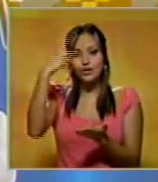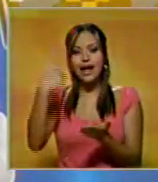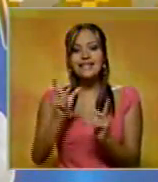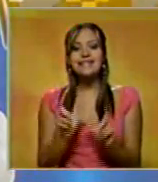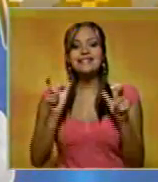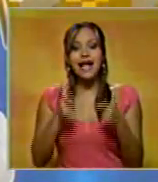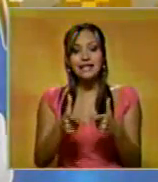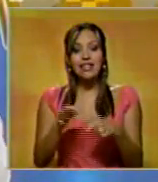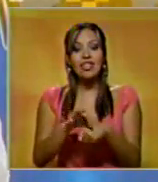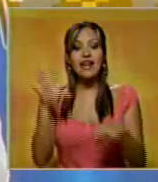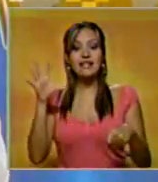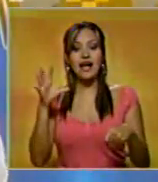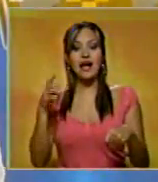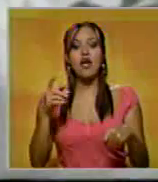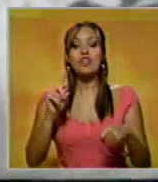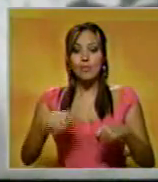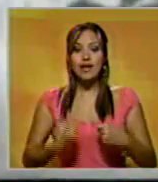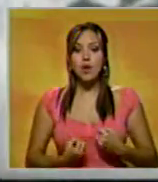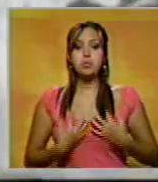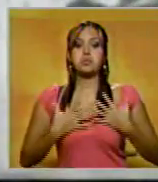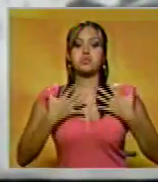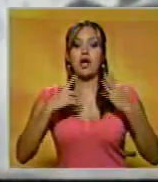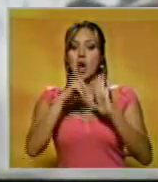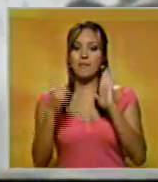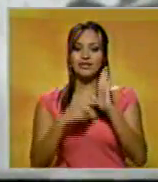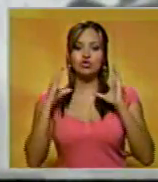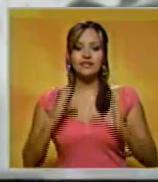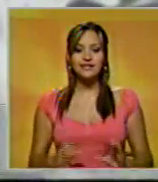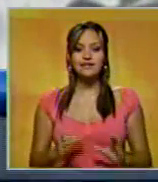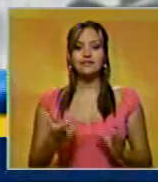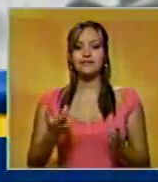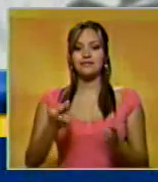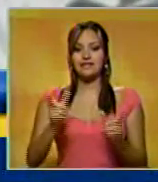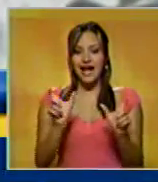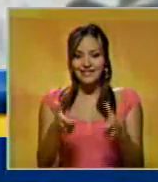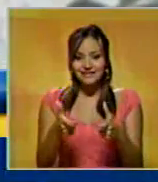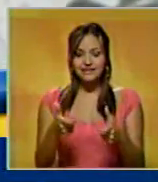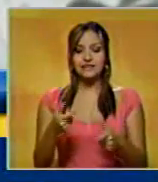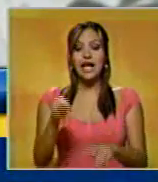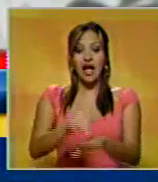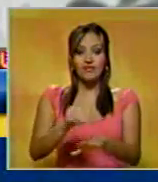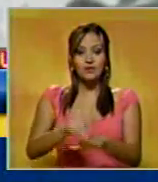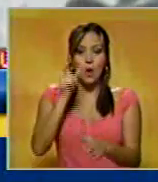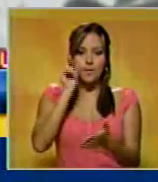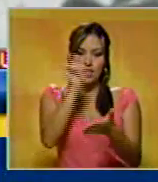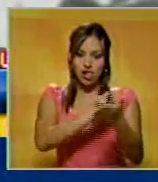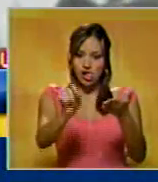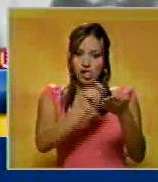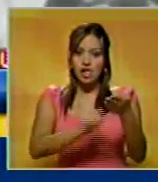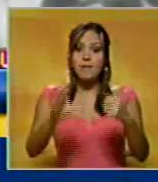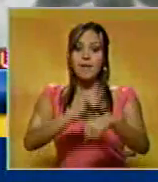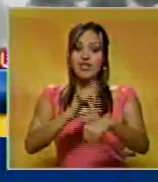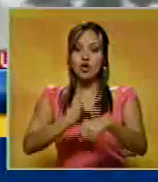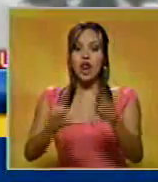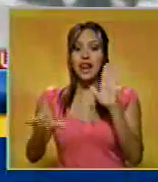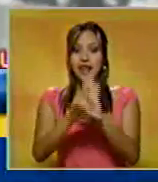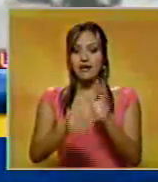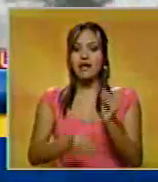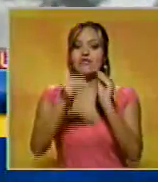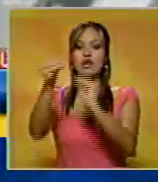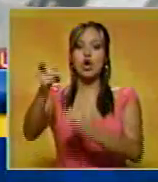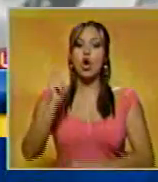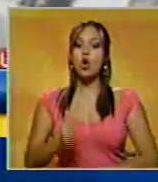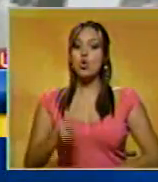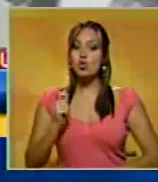próstata avanzado y con metástasis el informe de los exámenes realizados a los restos del escritor por el servicio médico legal fue entregado al